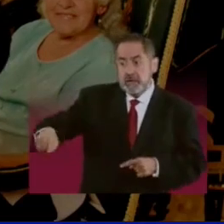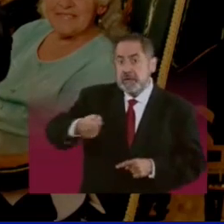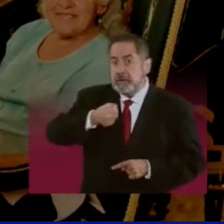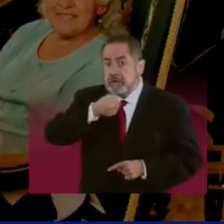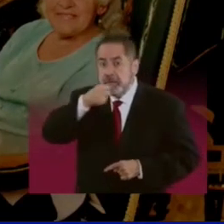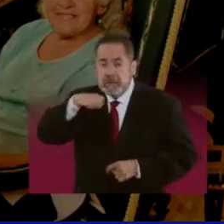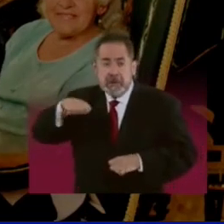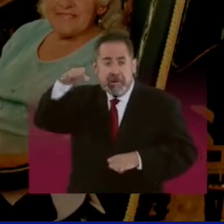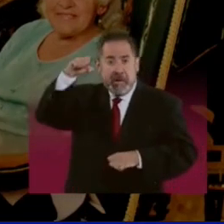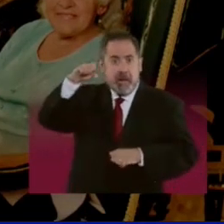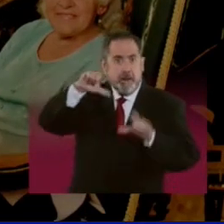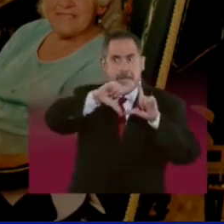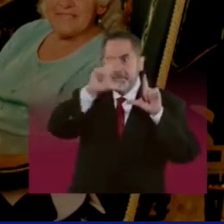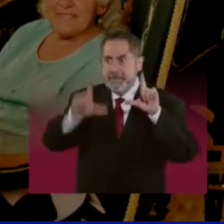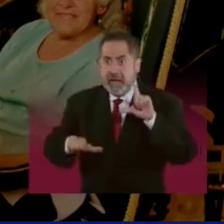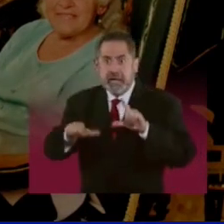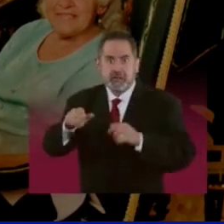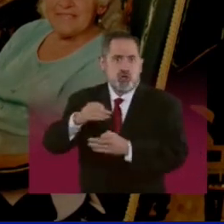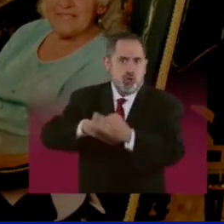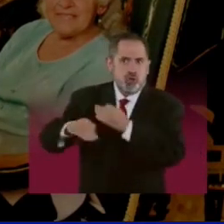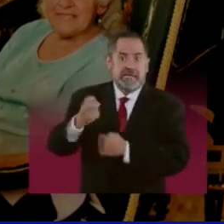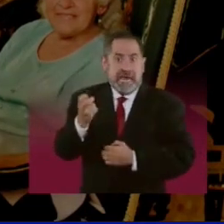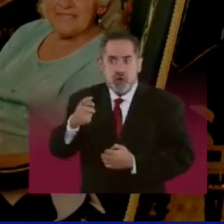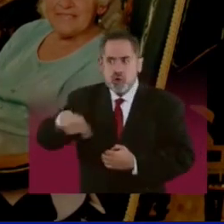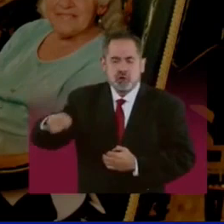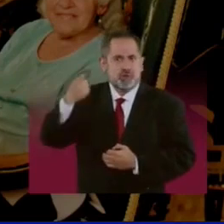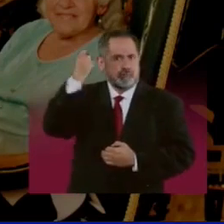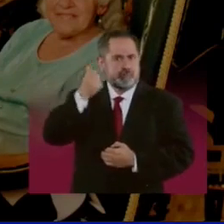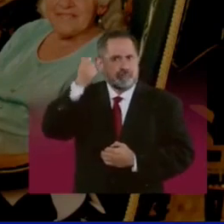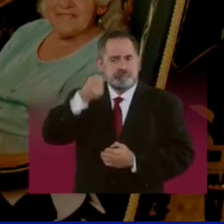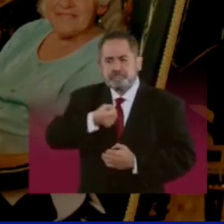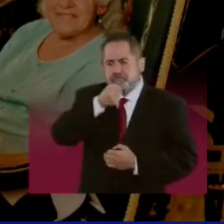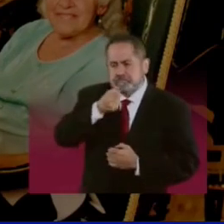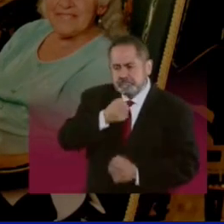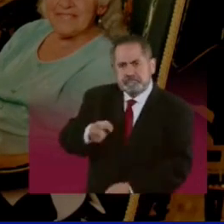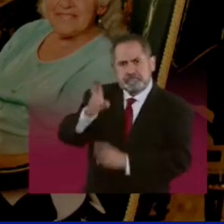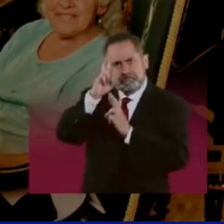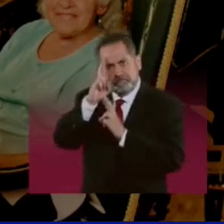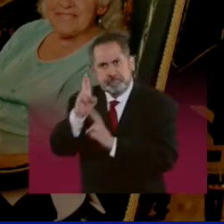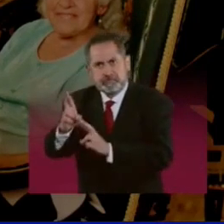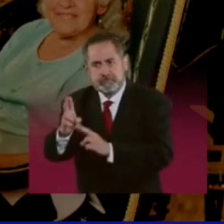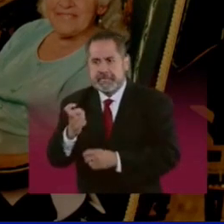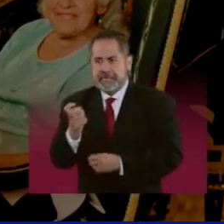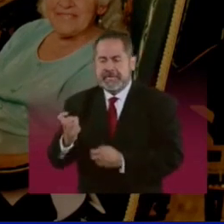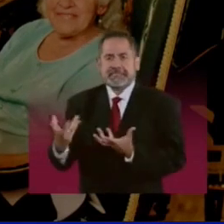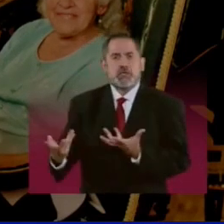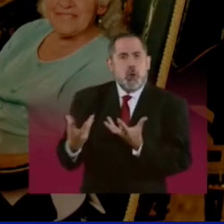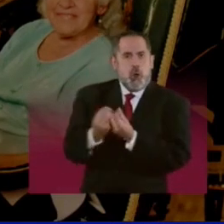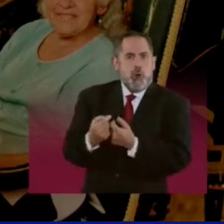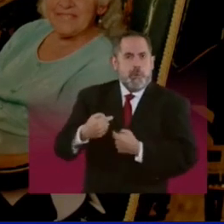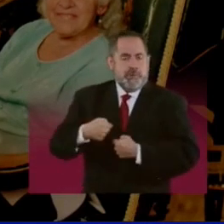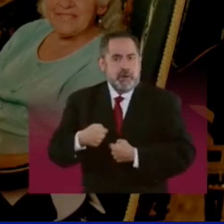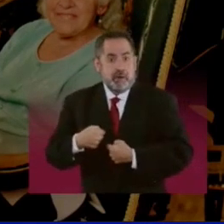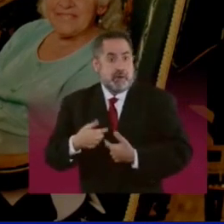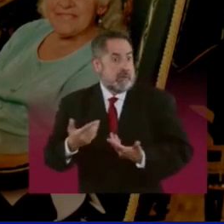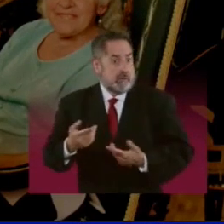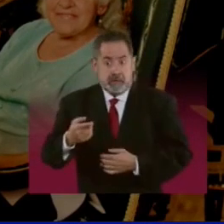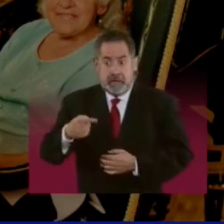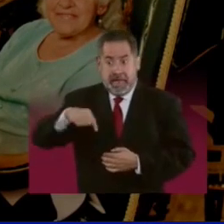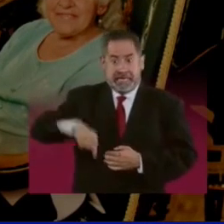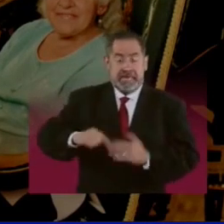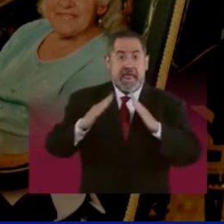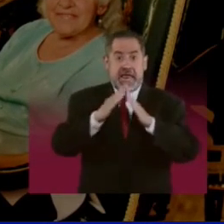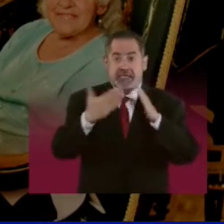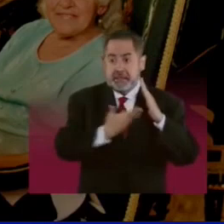los adultos mayores del país, los ancianos respetables. Aquí están conmigo,